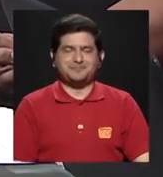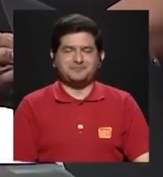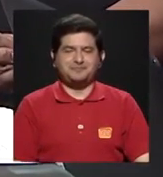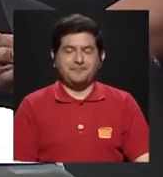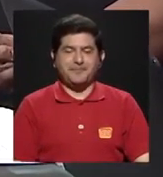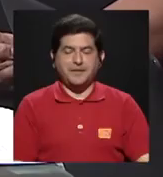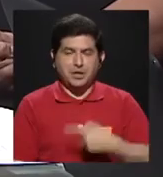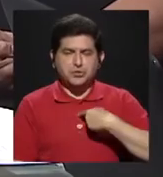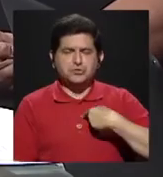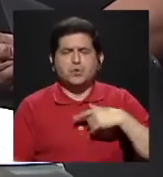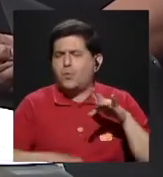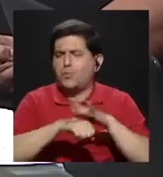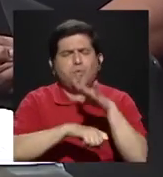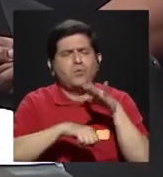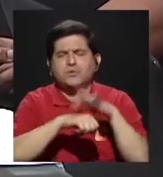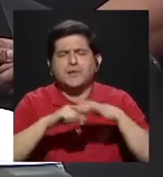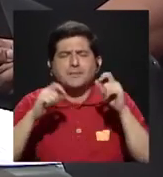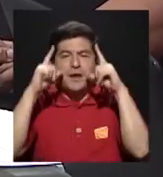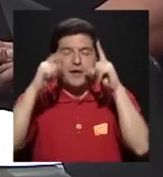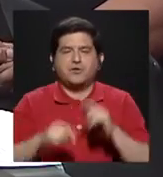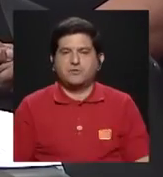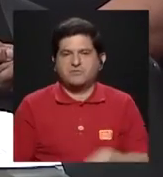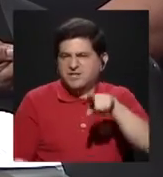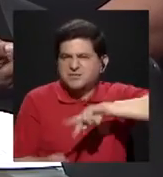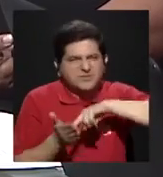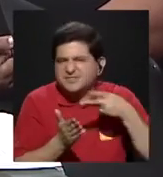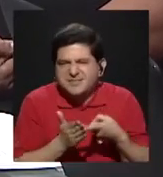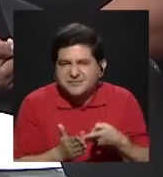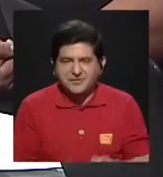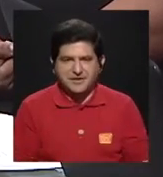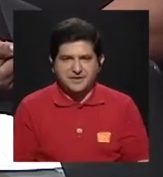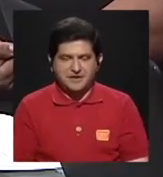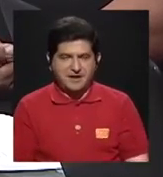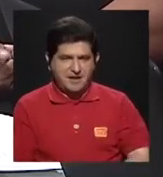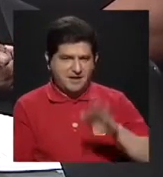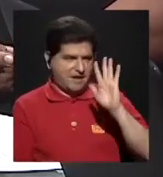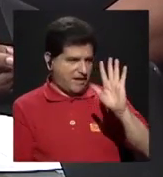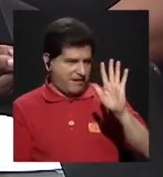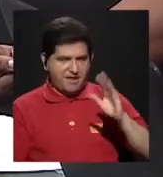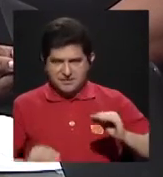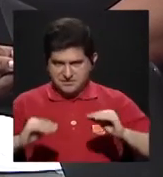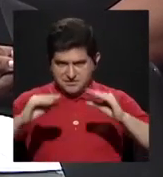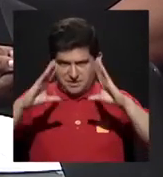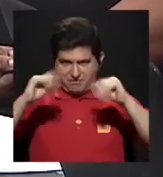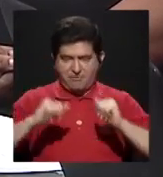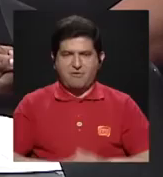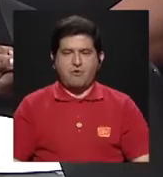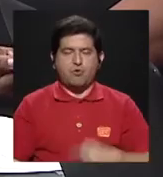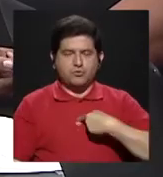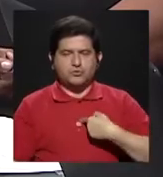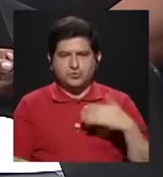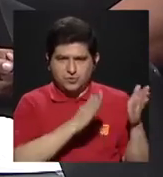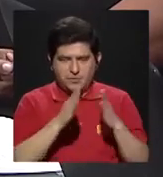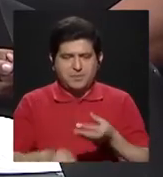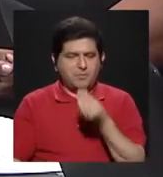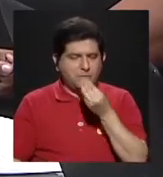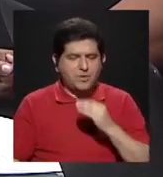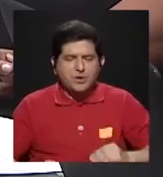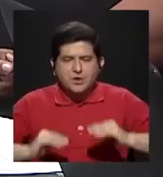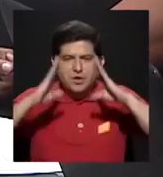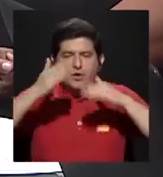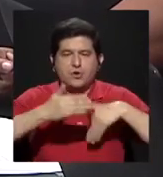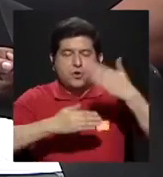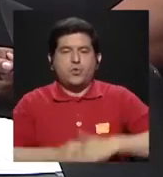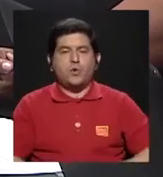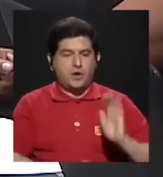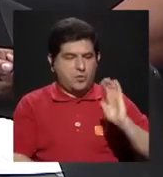Sí, yo me levanto temprano. ¿Qué es temprano? Bueno, yo me levanto a las 5 uh-huh. y hago el desayuno, después levanto a los niños,